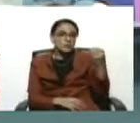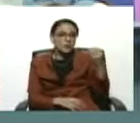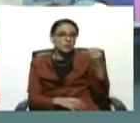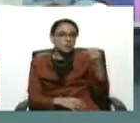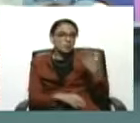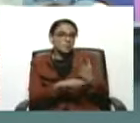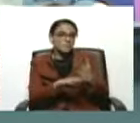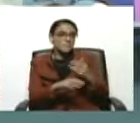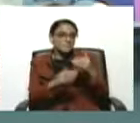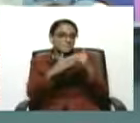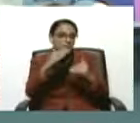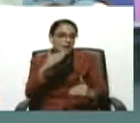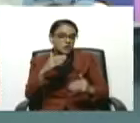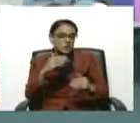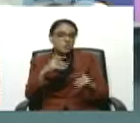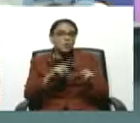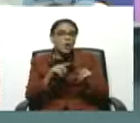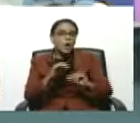hasta